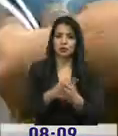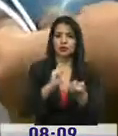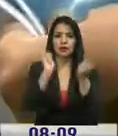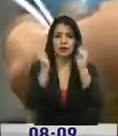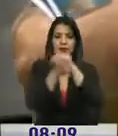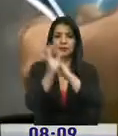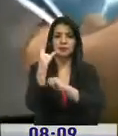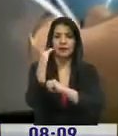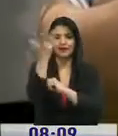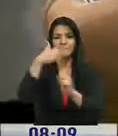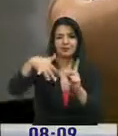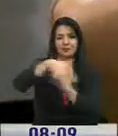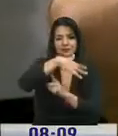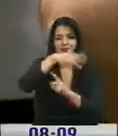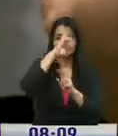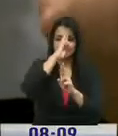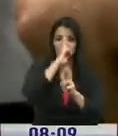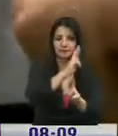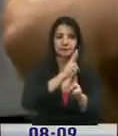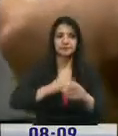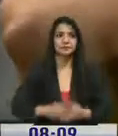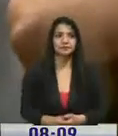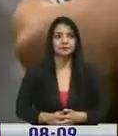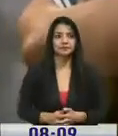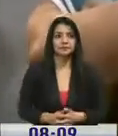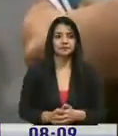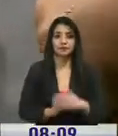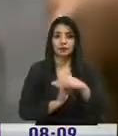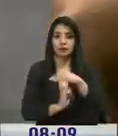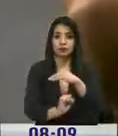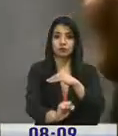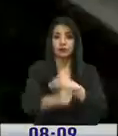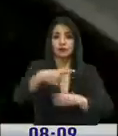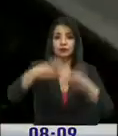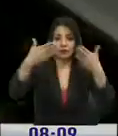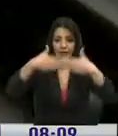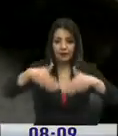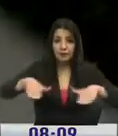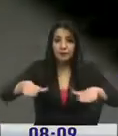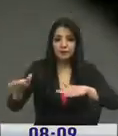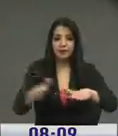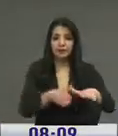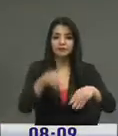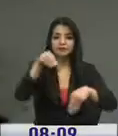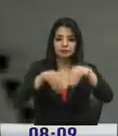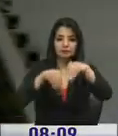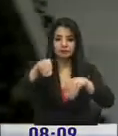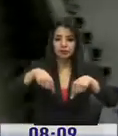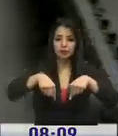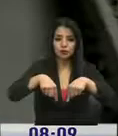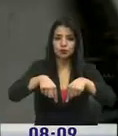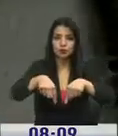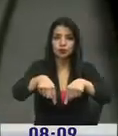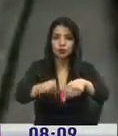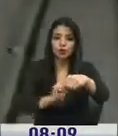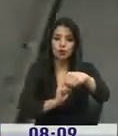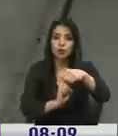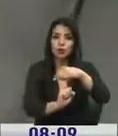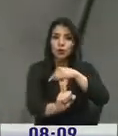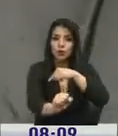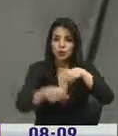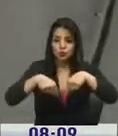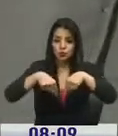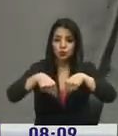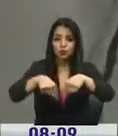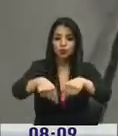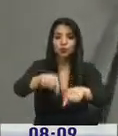climático. Entre los avances está la finalización del túnel del Metro de Quito, la instalación de rieles sobre el túnel que está ya